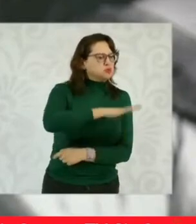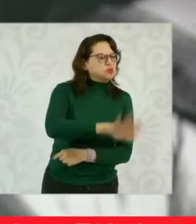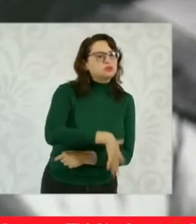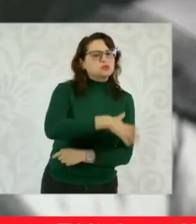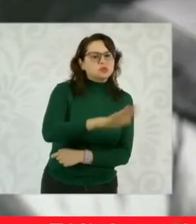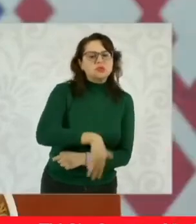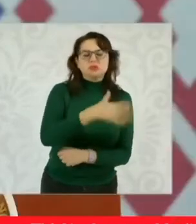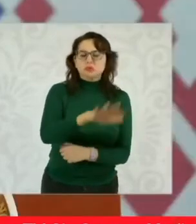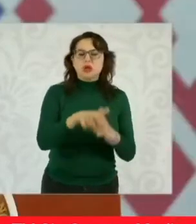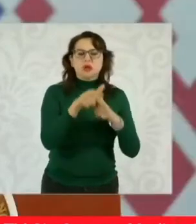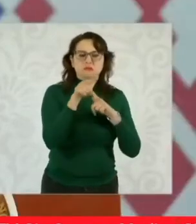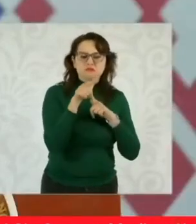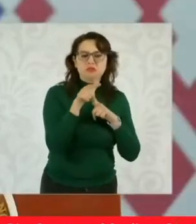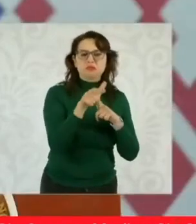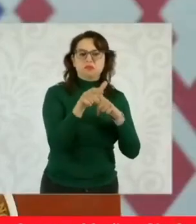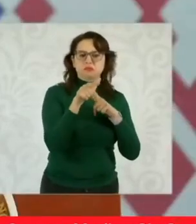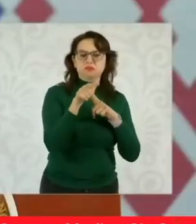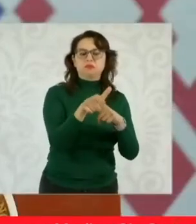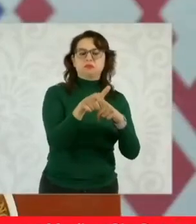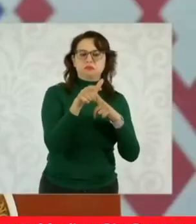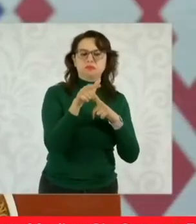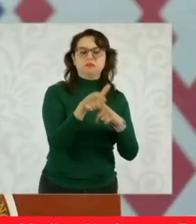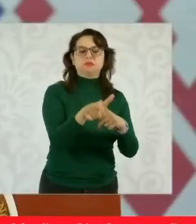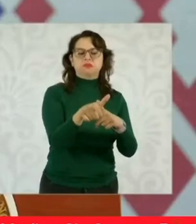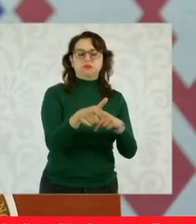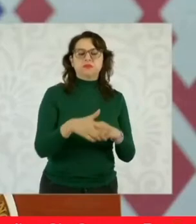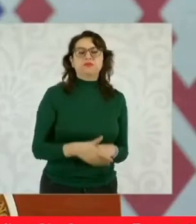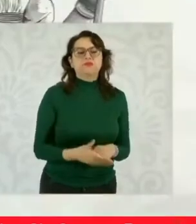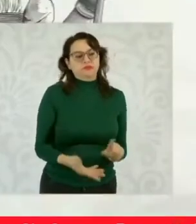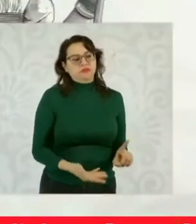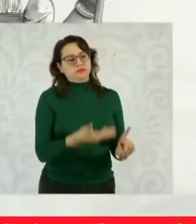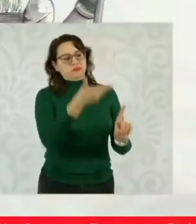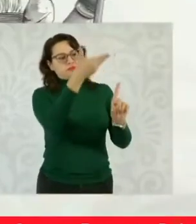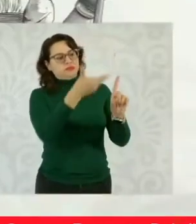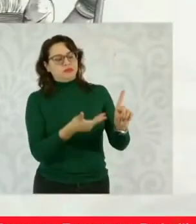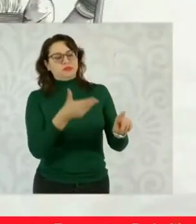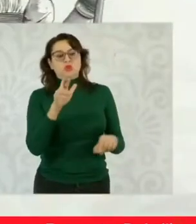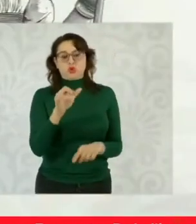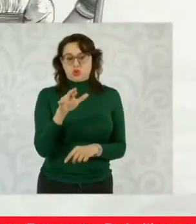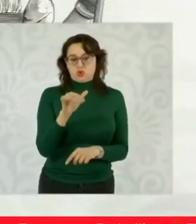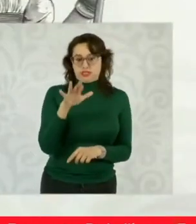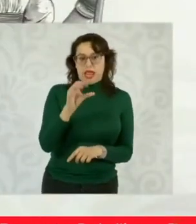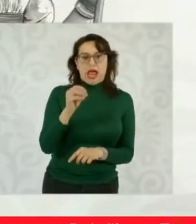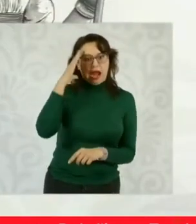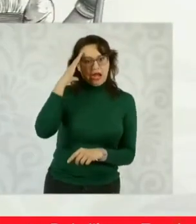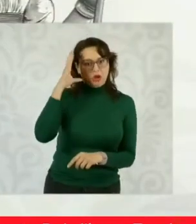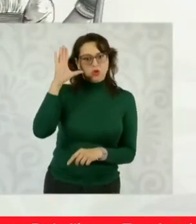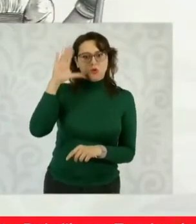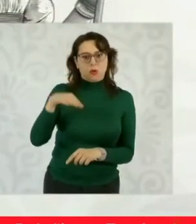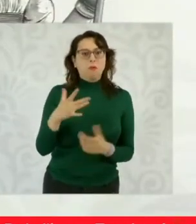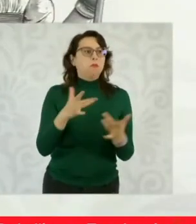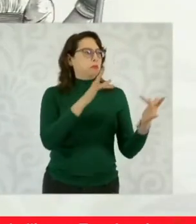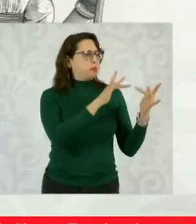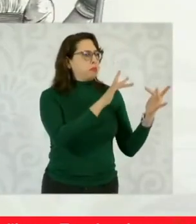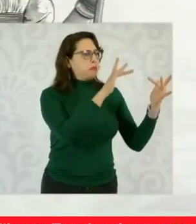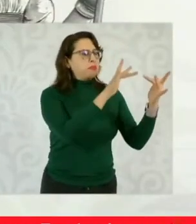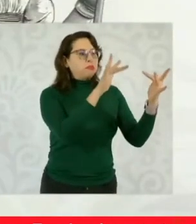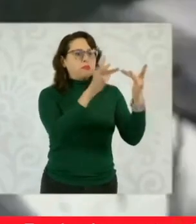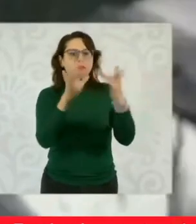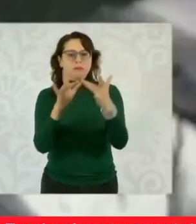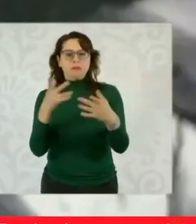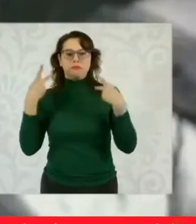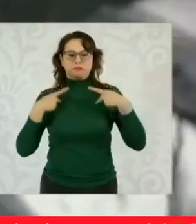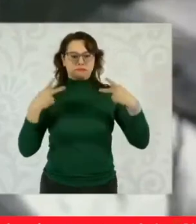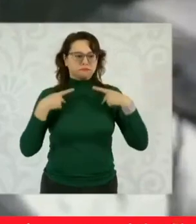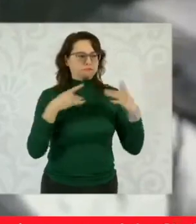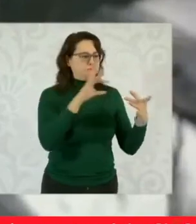personas desaparecidas en la llamada Guerra Sucia. Doña Rosario logró articular redes de apoyo social entre distintos sectores